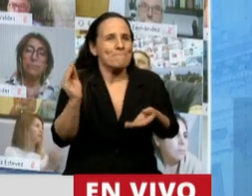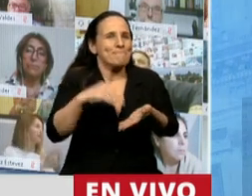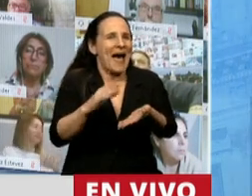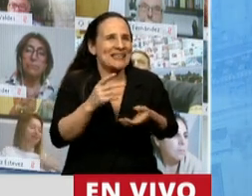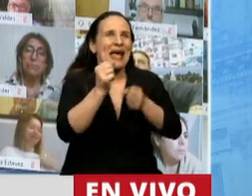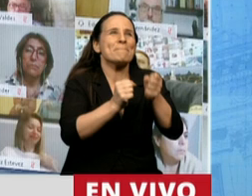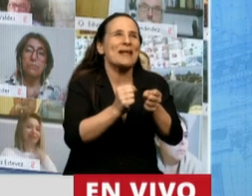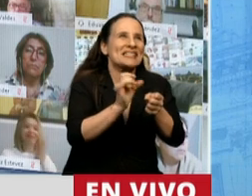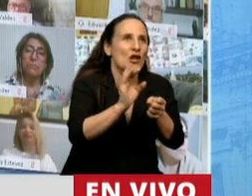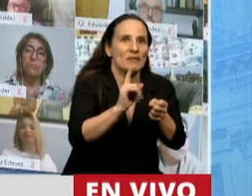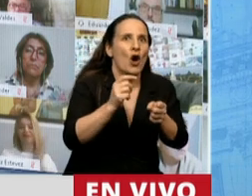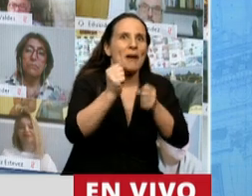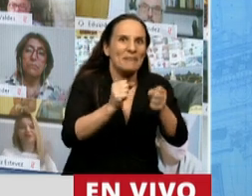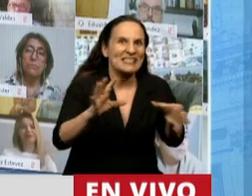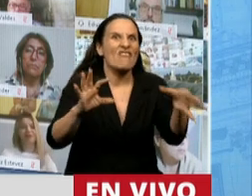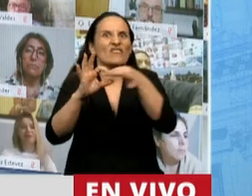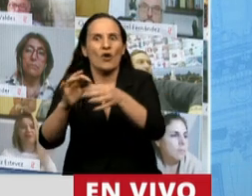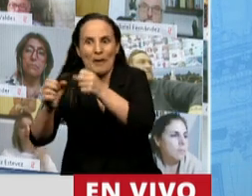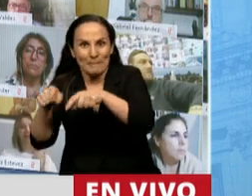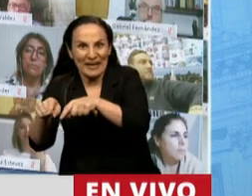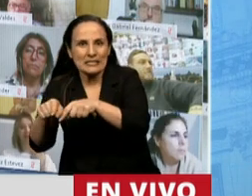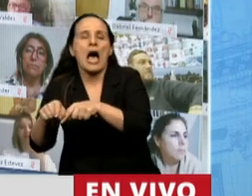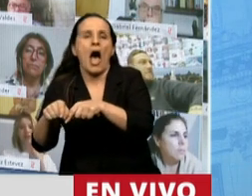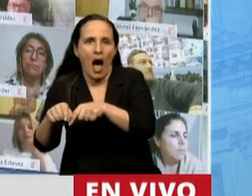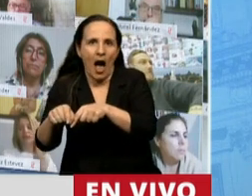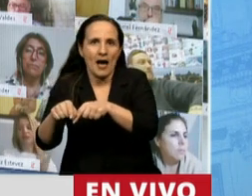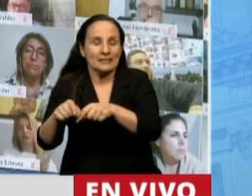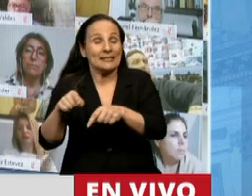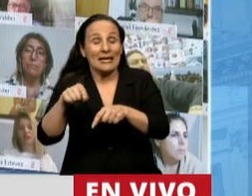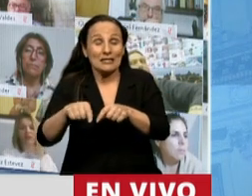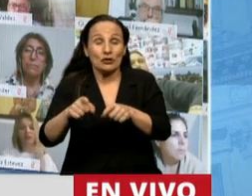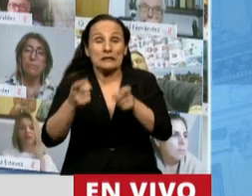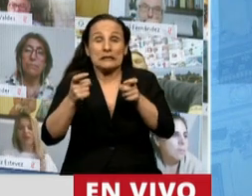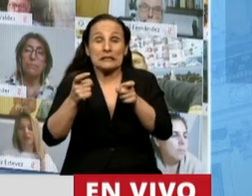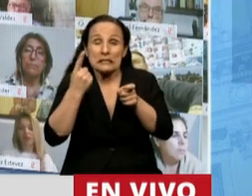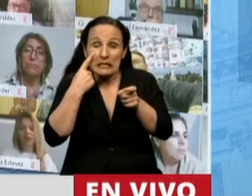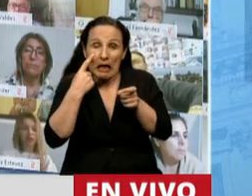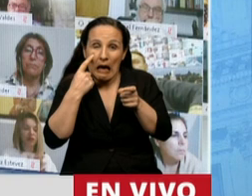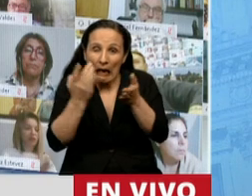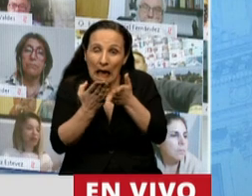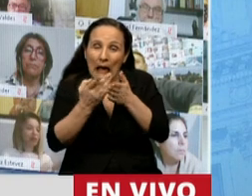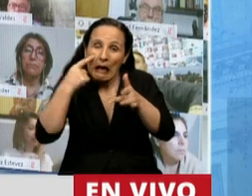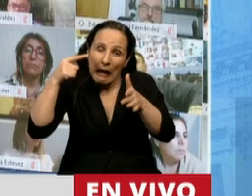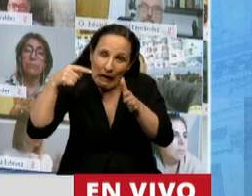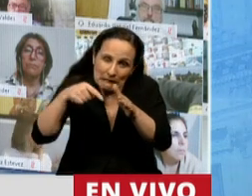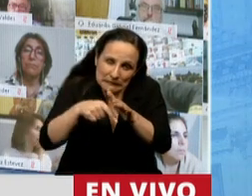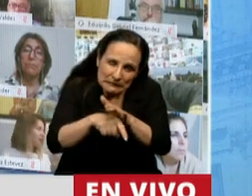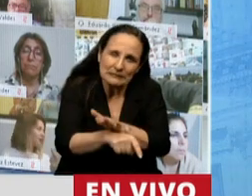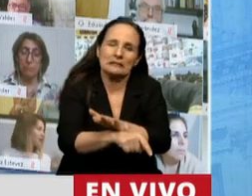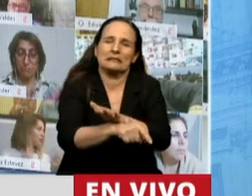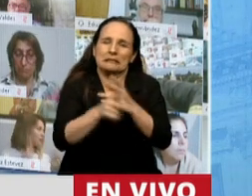este sobre la marcha y esto requeriría un estudio mucho más profundo mucho más